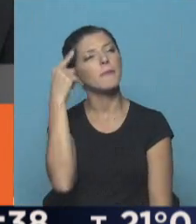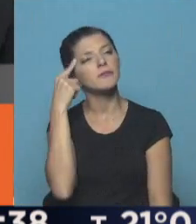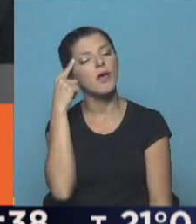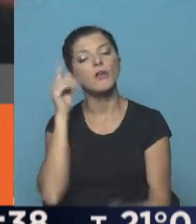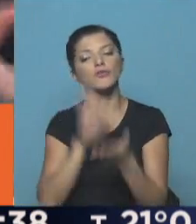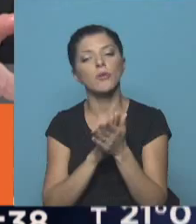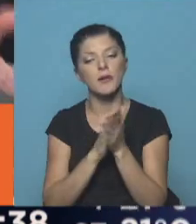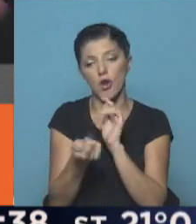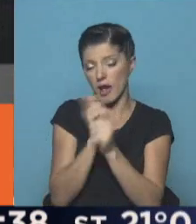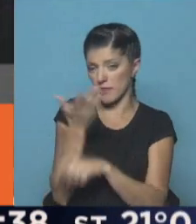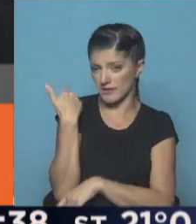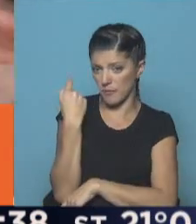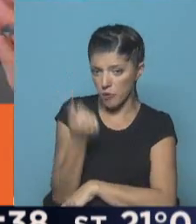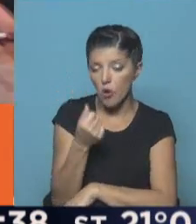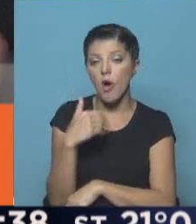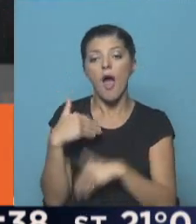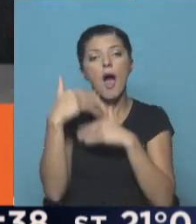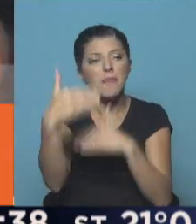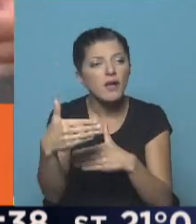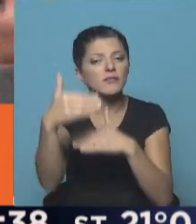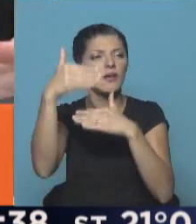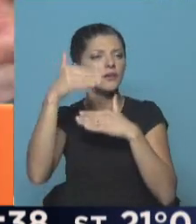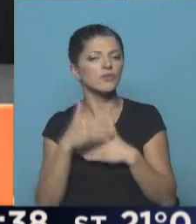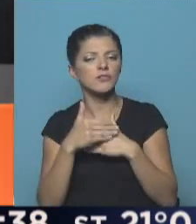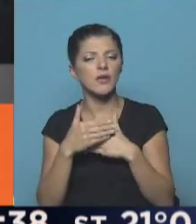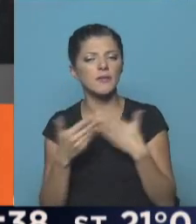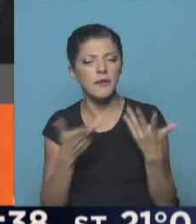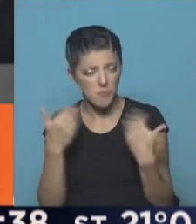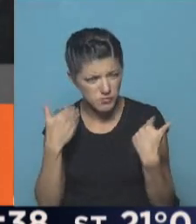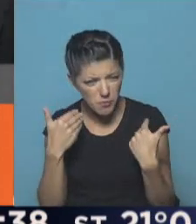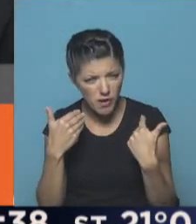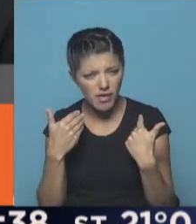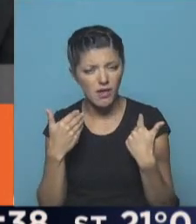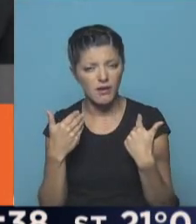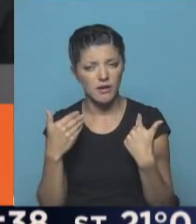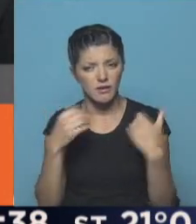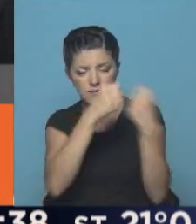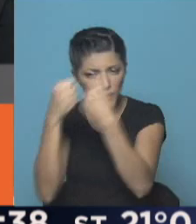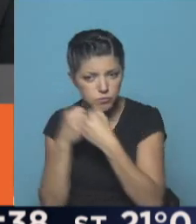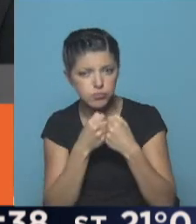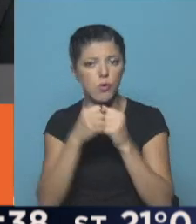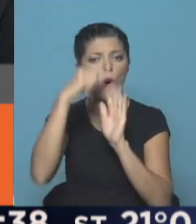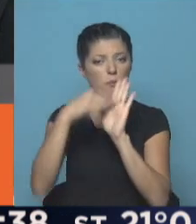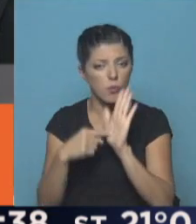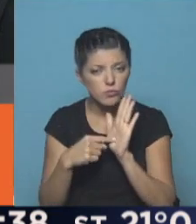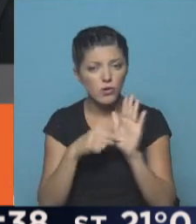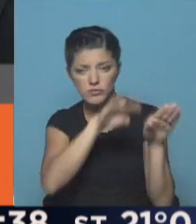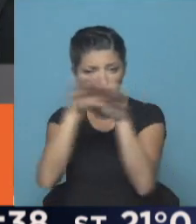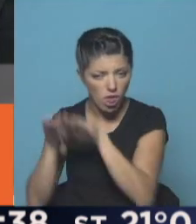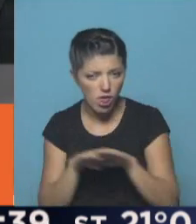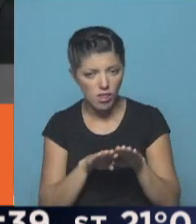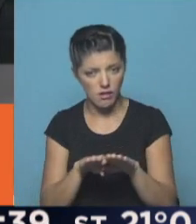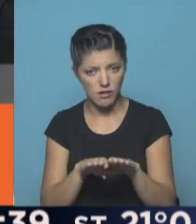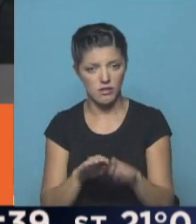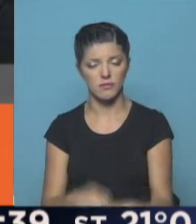dieron últimamente? ¿Avanza, retrocede? ¿Se están dando esas condiciones para buscar esas agendas comunes o esa colaboración?